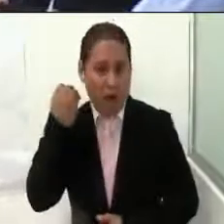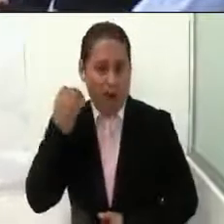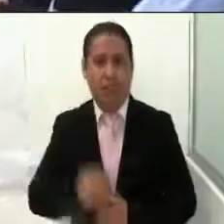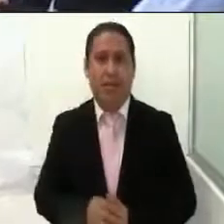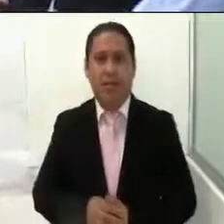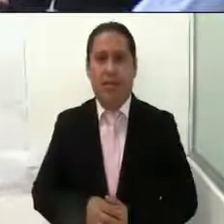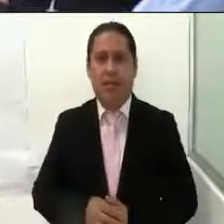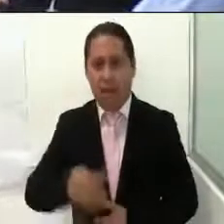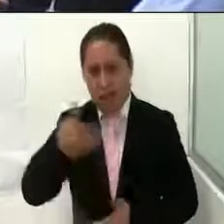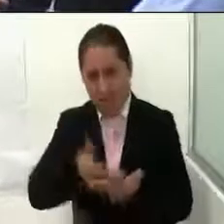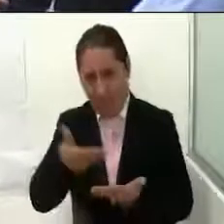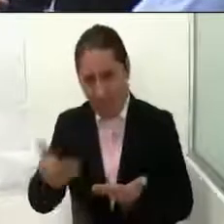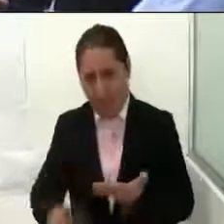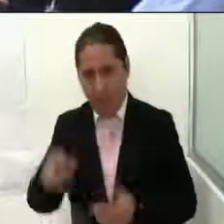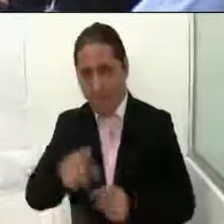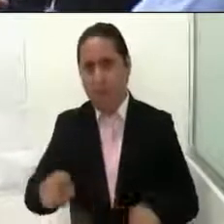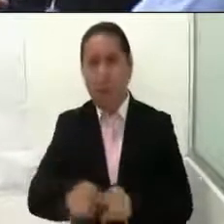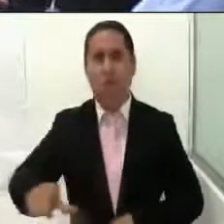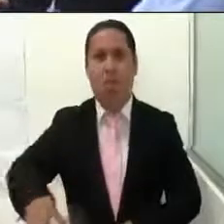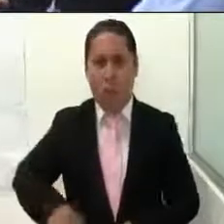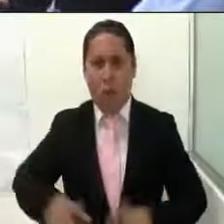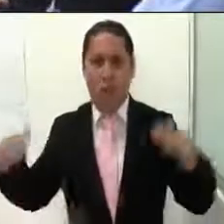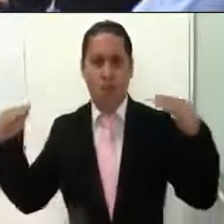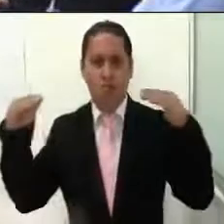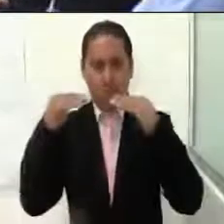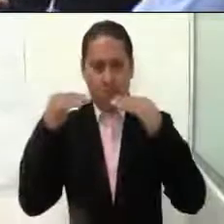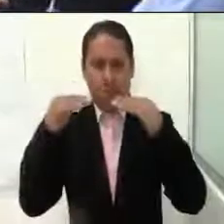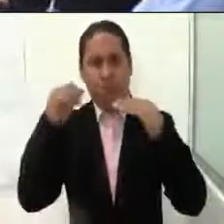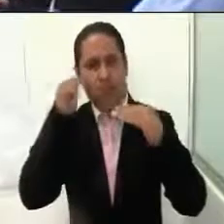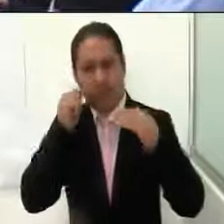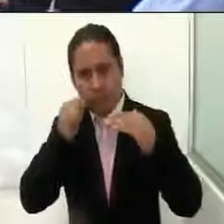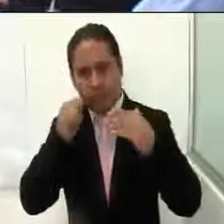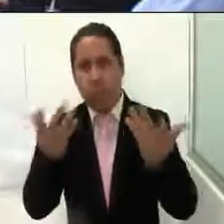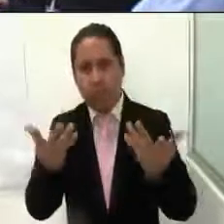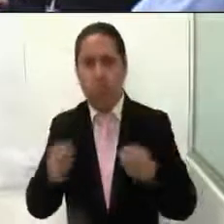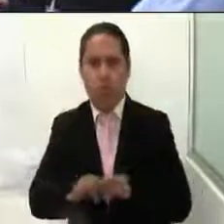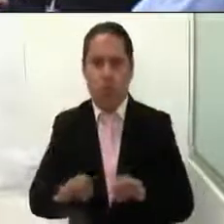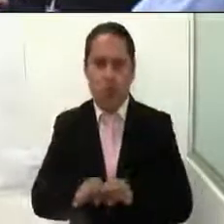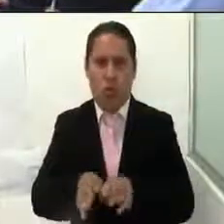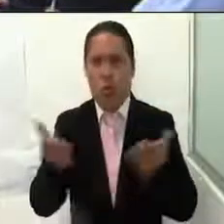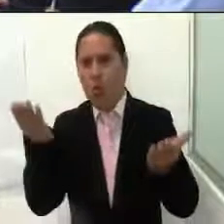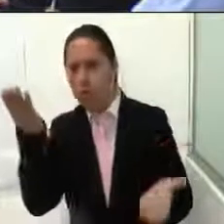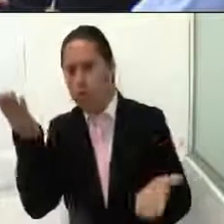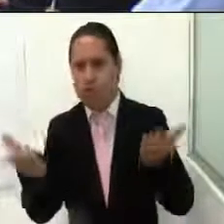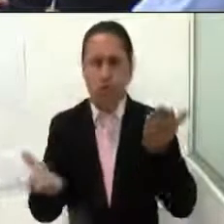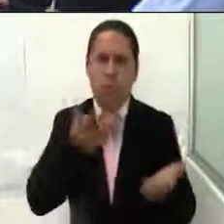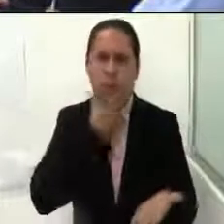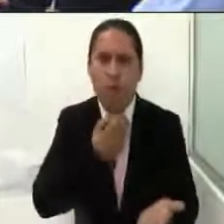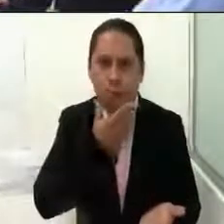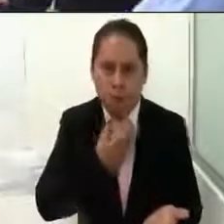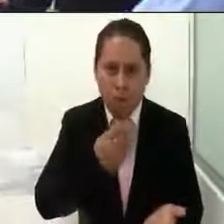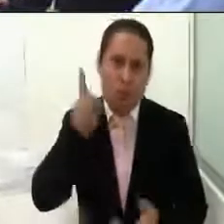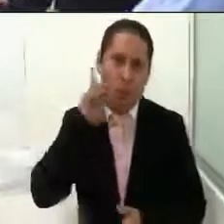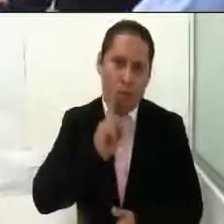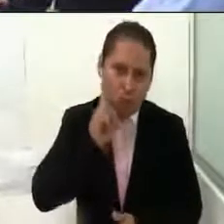administración enfatiza la igualdad de género a partir del trato imparcial de mujeres y hombres según